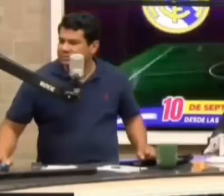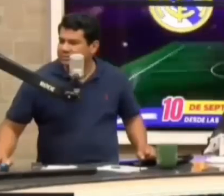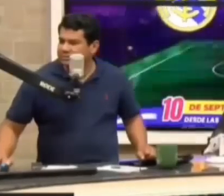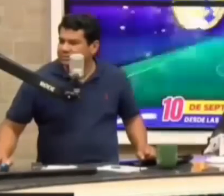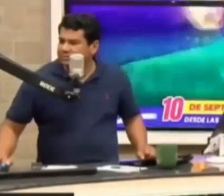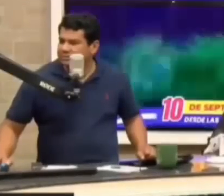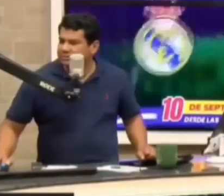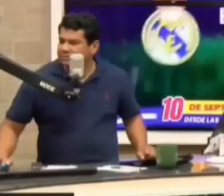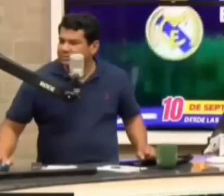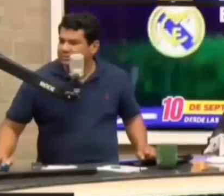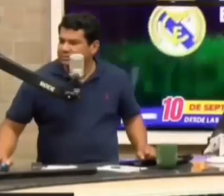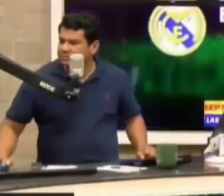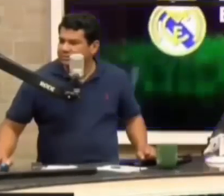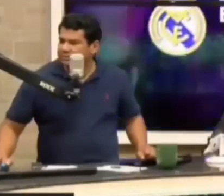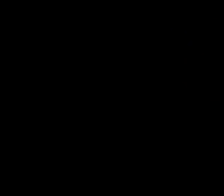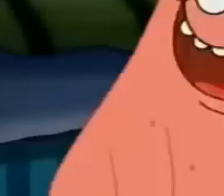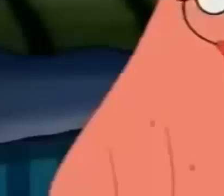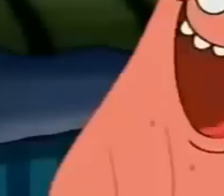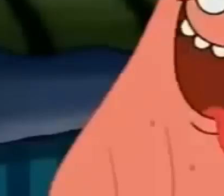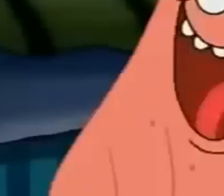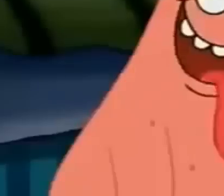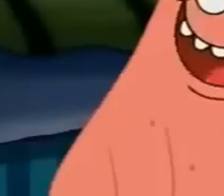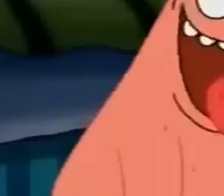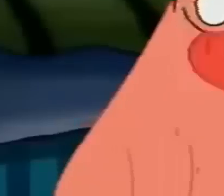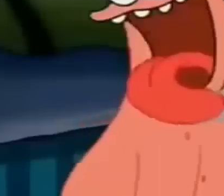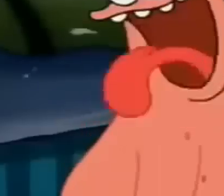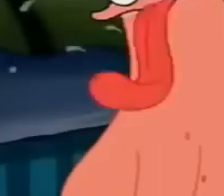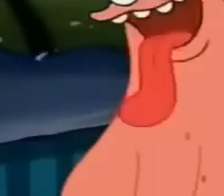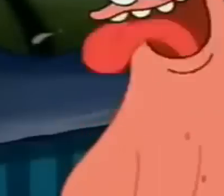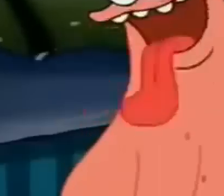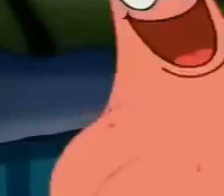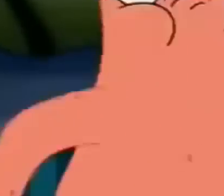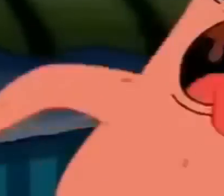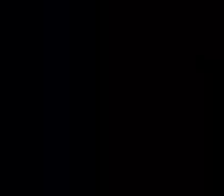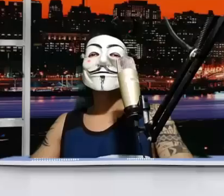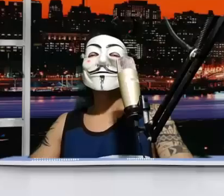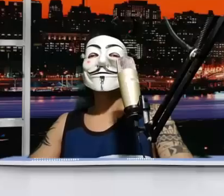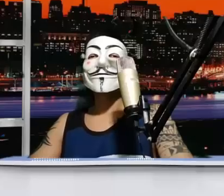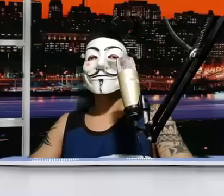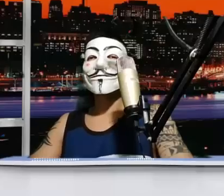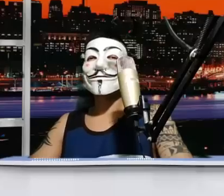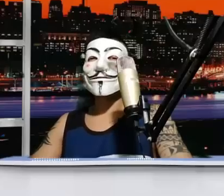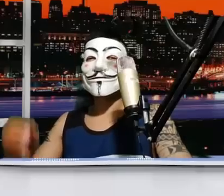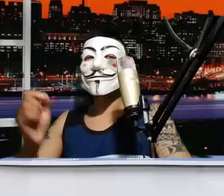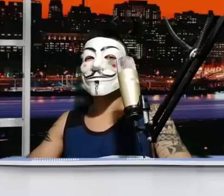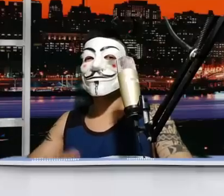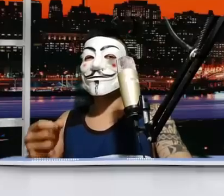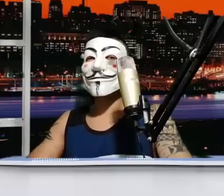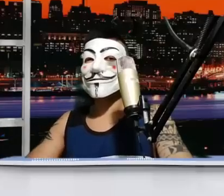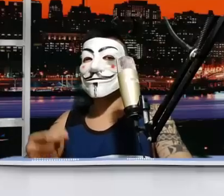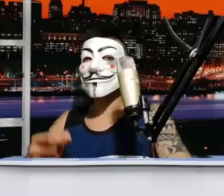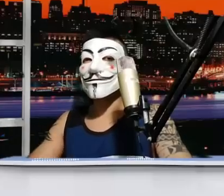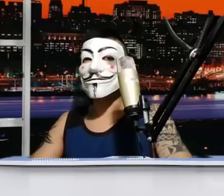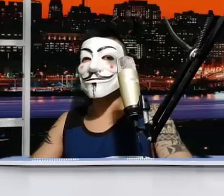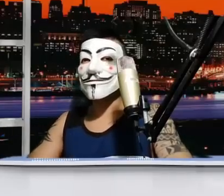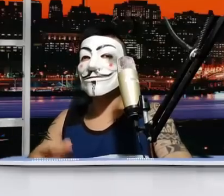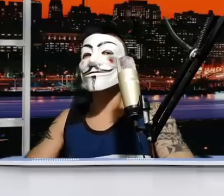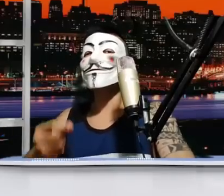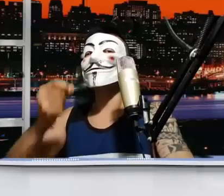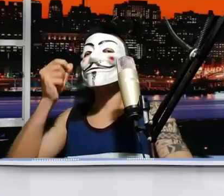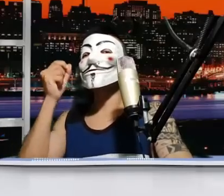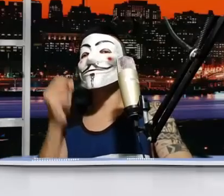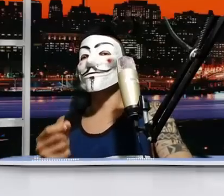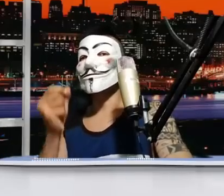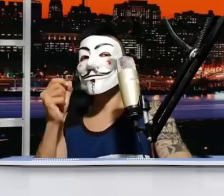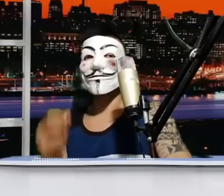porque ya lo están apretando. Y ahora escuchen a este par de tragamonas